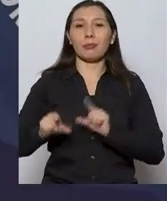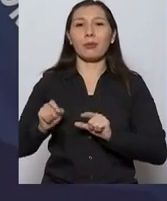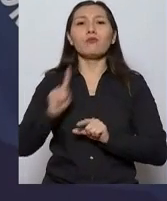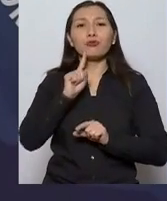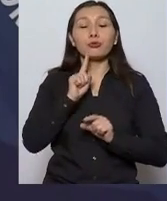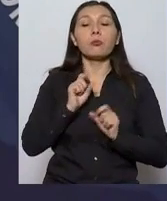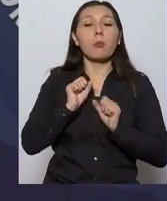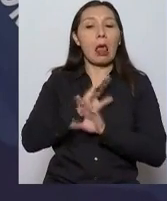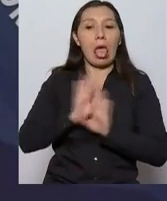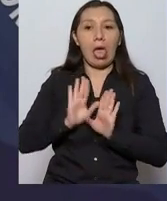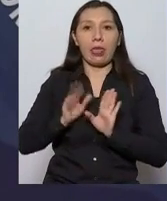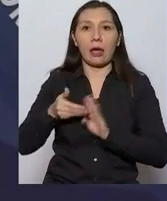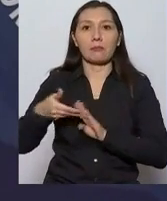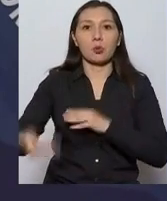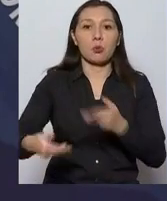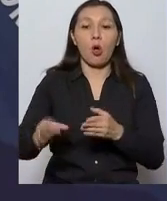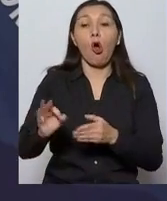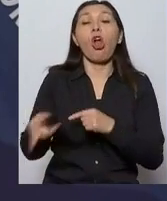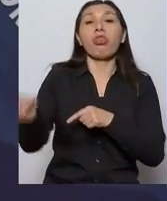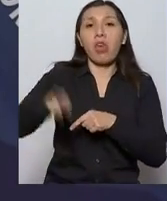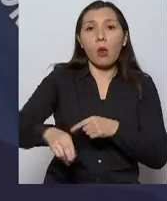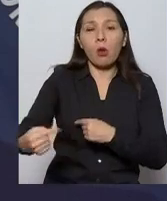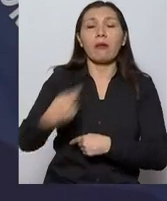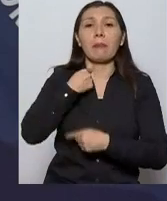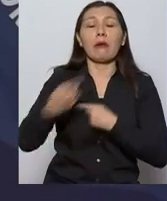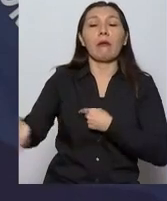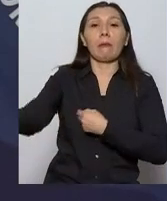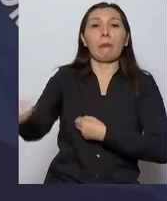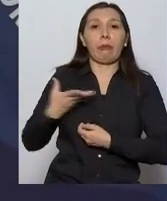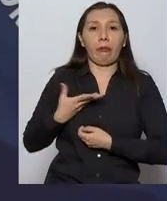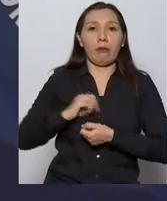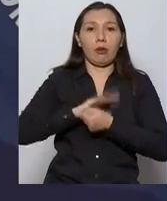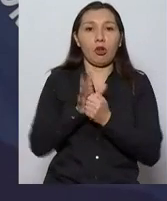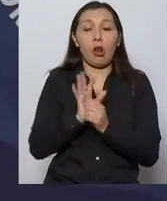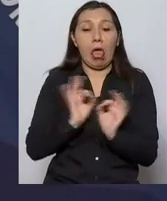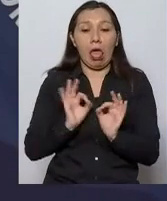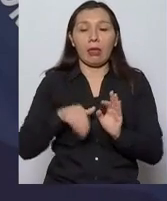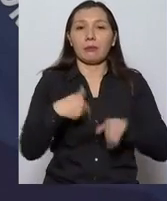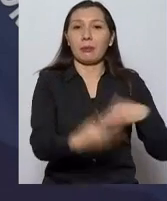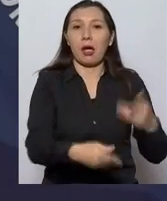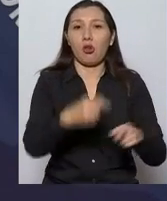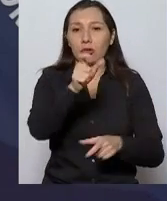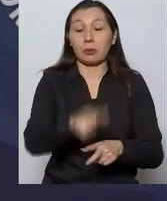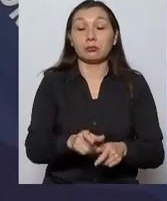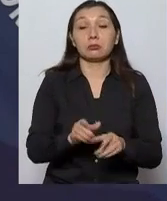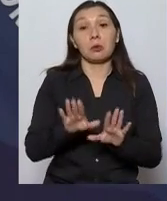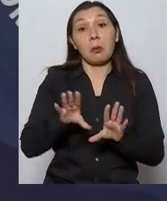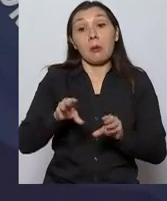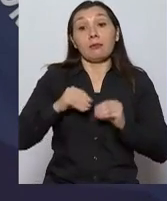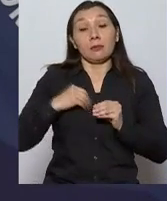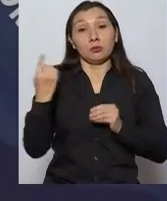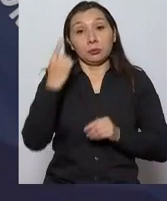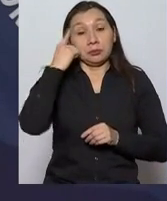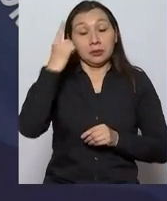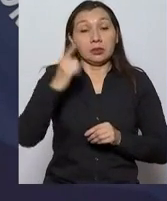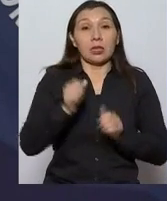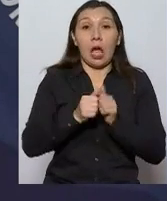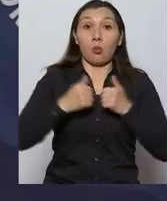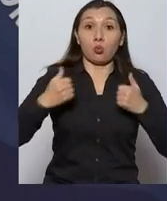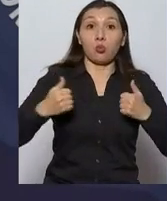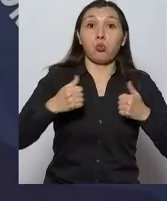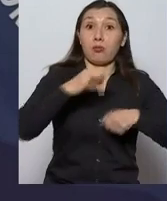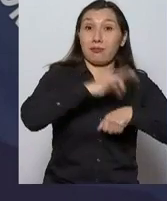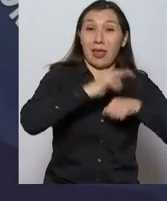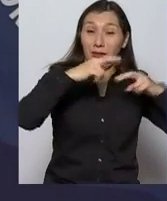tienen para no contagiarse ellos y no contagiar a otros, que asumimos, como asumen todas las autoridades epidemiológicas